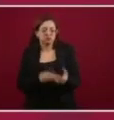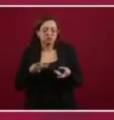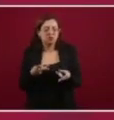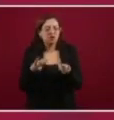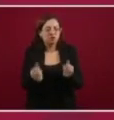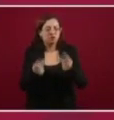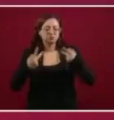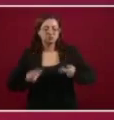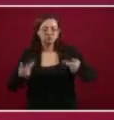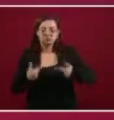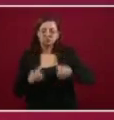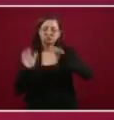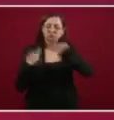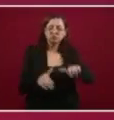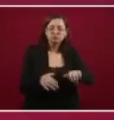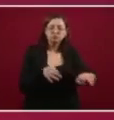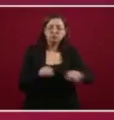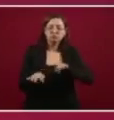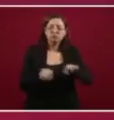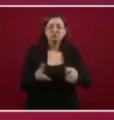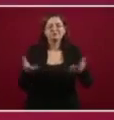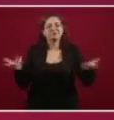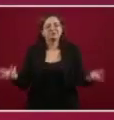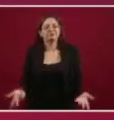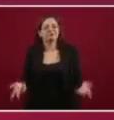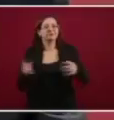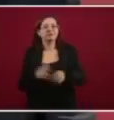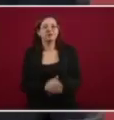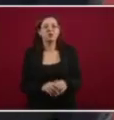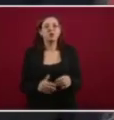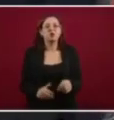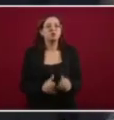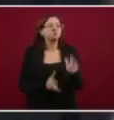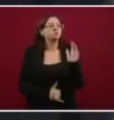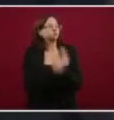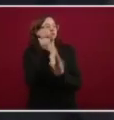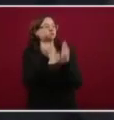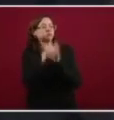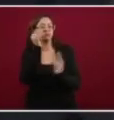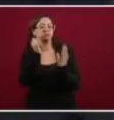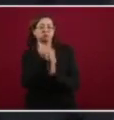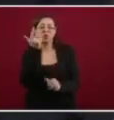Y si se construye un hospital que cuesta